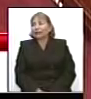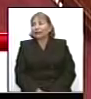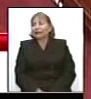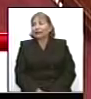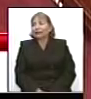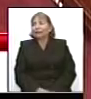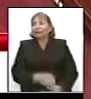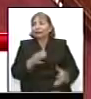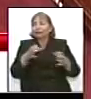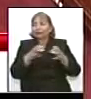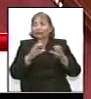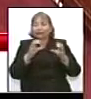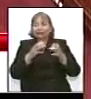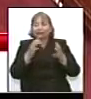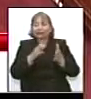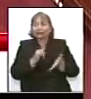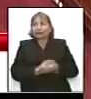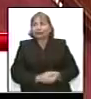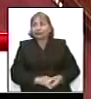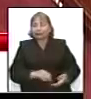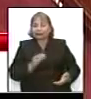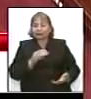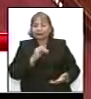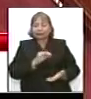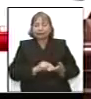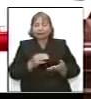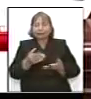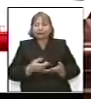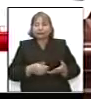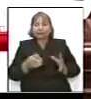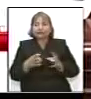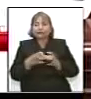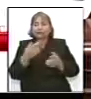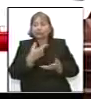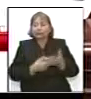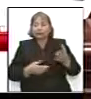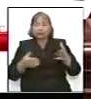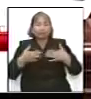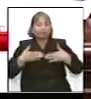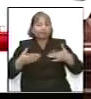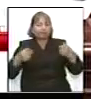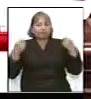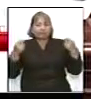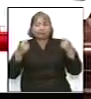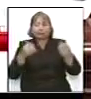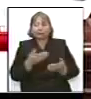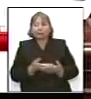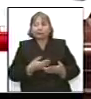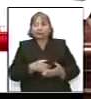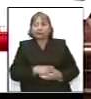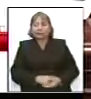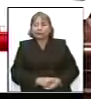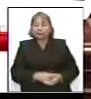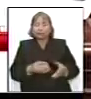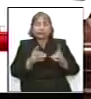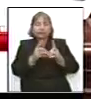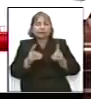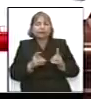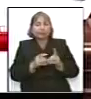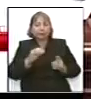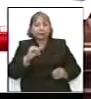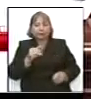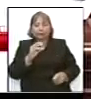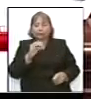De la congresista Aramayo Gaona, el Congreso de la República acuerda expresar un caluroso saludo y felicitación al distrito de Jacobo